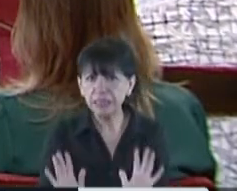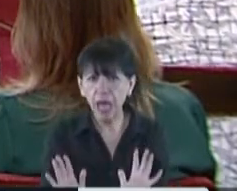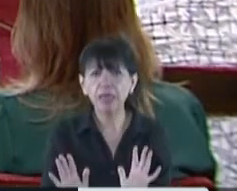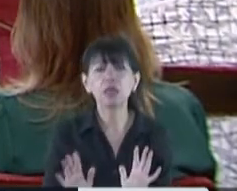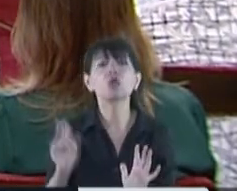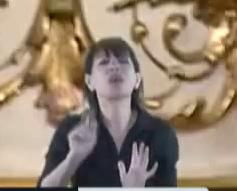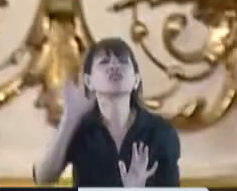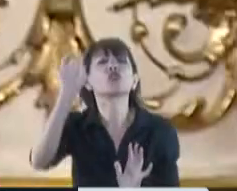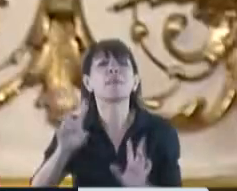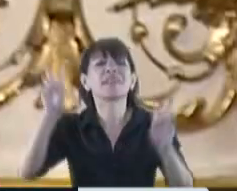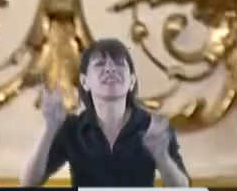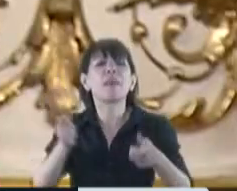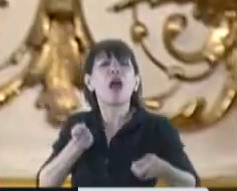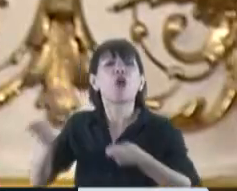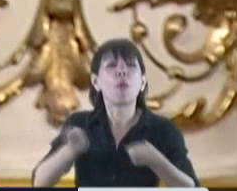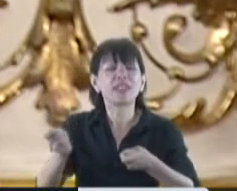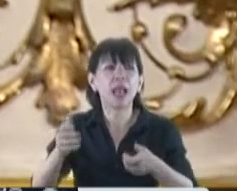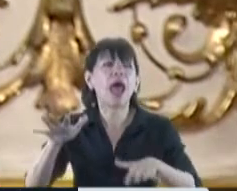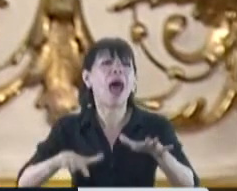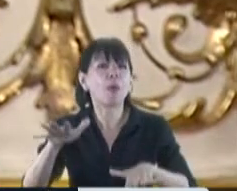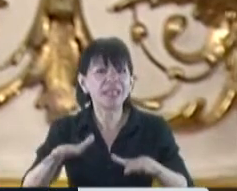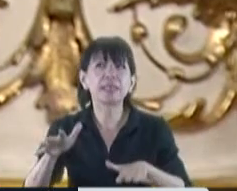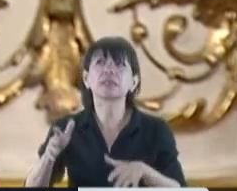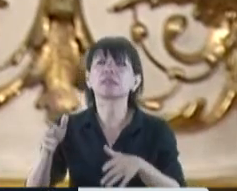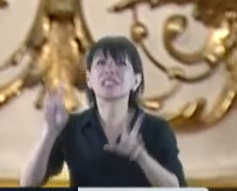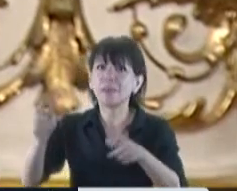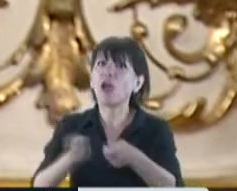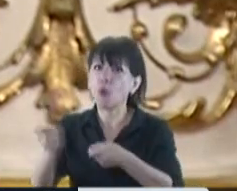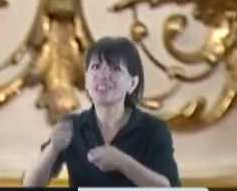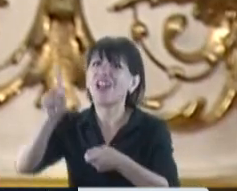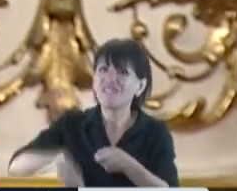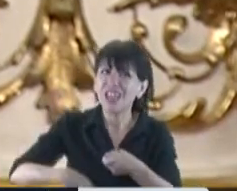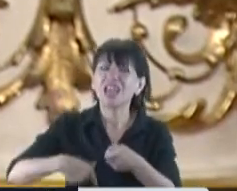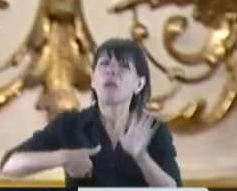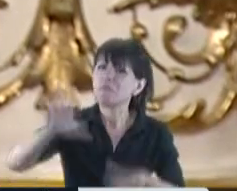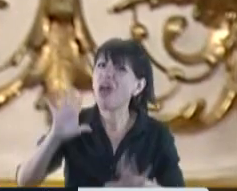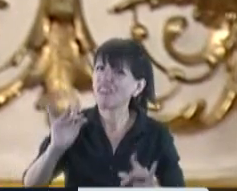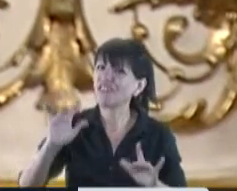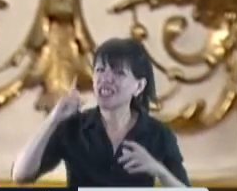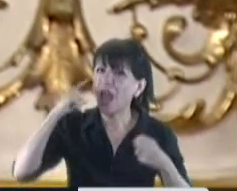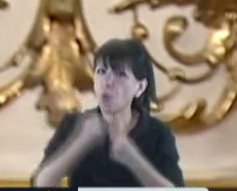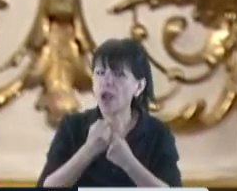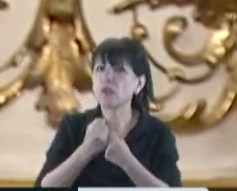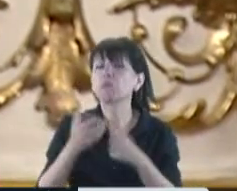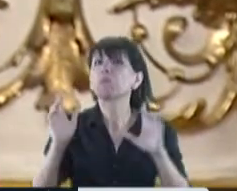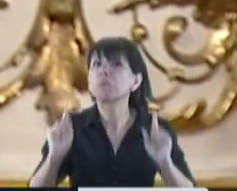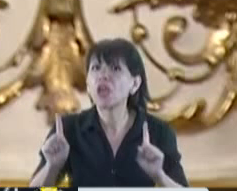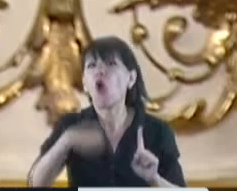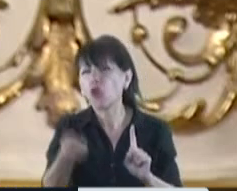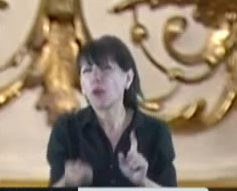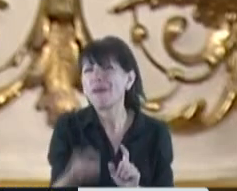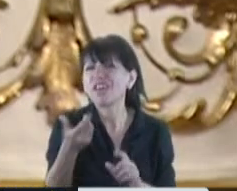con lo comercial, que a veces hacen más difícil los acuerdos. Cuestiones como el desarrollo científico-tecnológico,